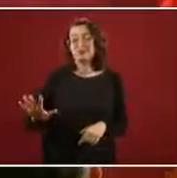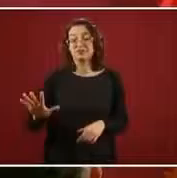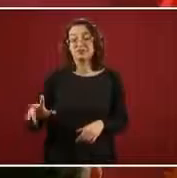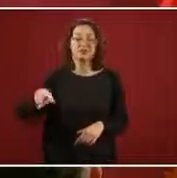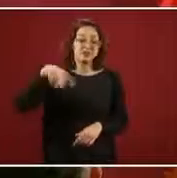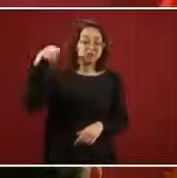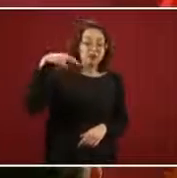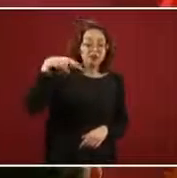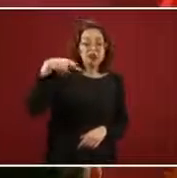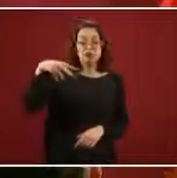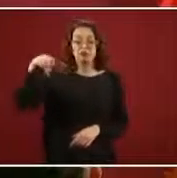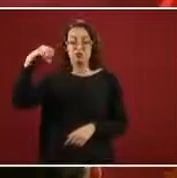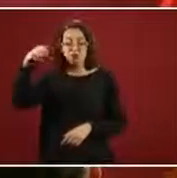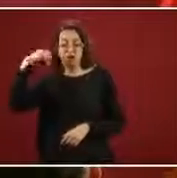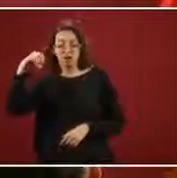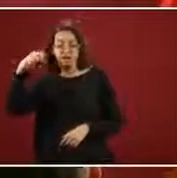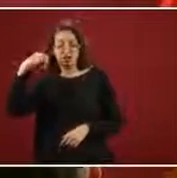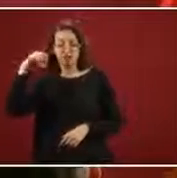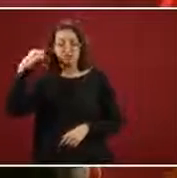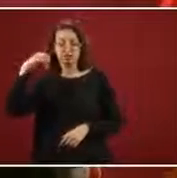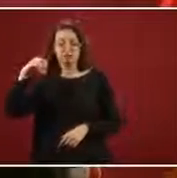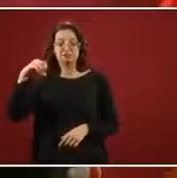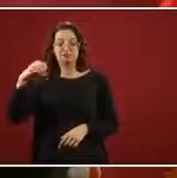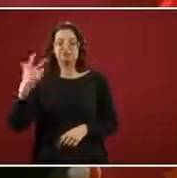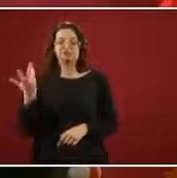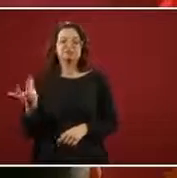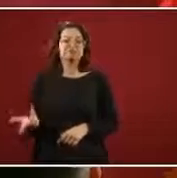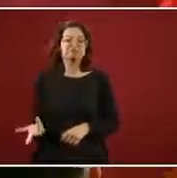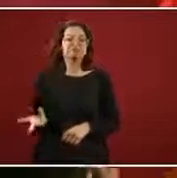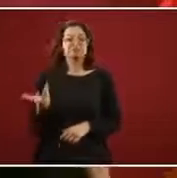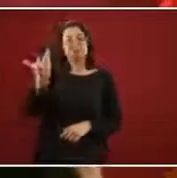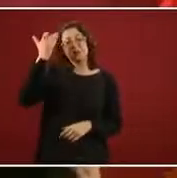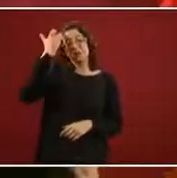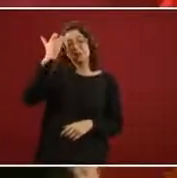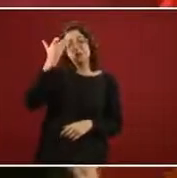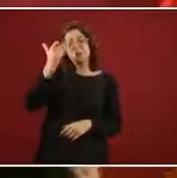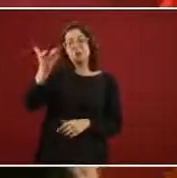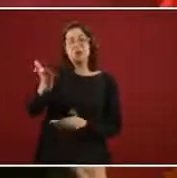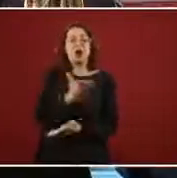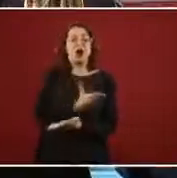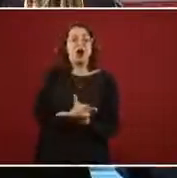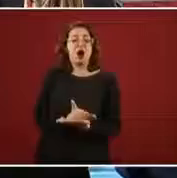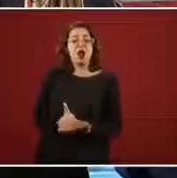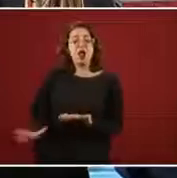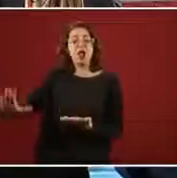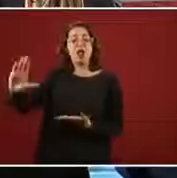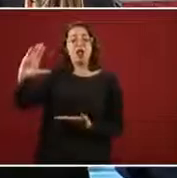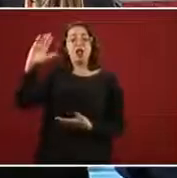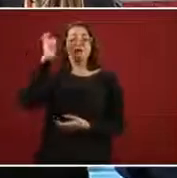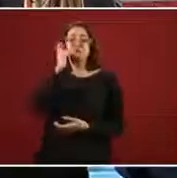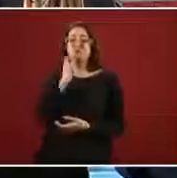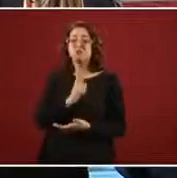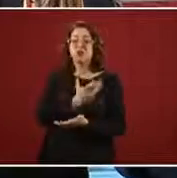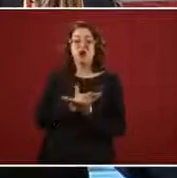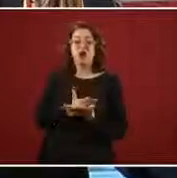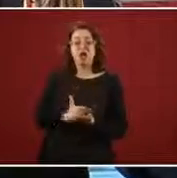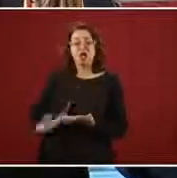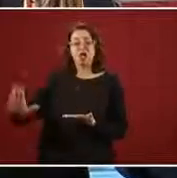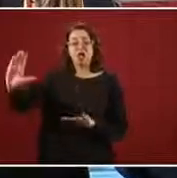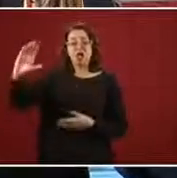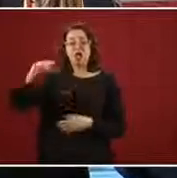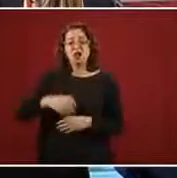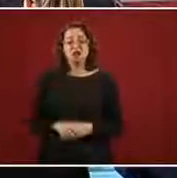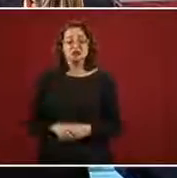Veracruz, Oaxaca, acá, se quedó marginada, Guerrero. Creció